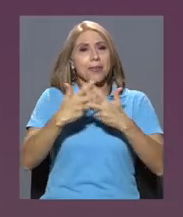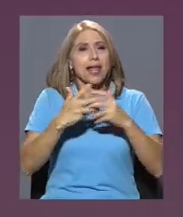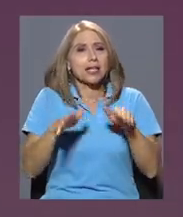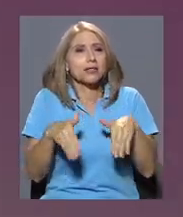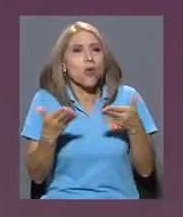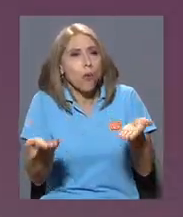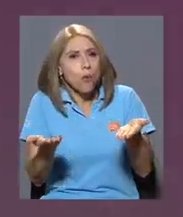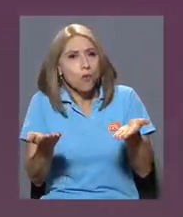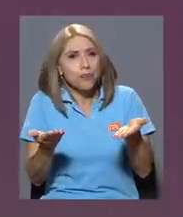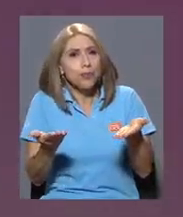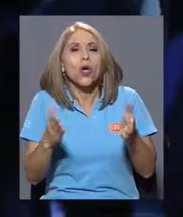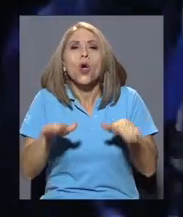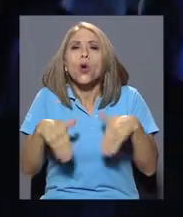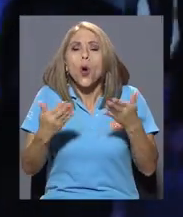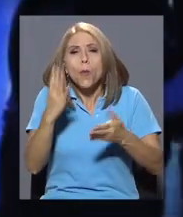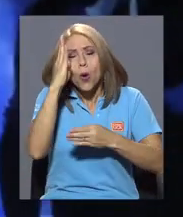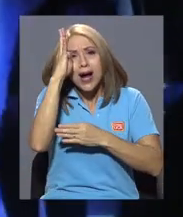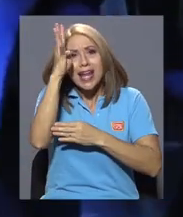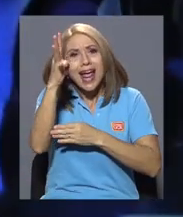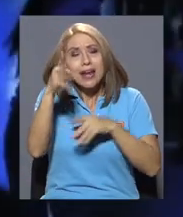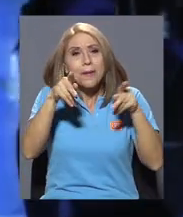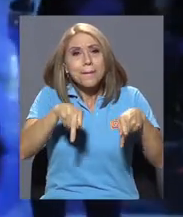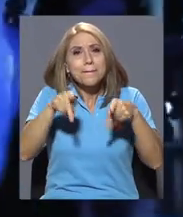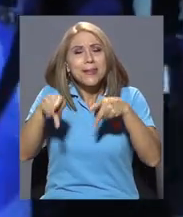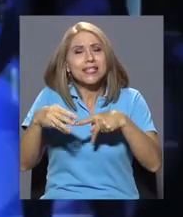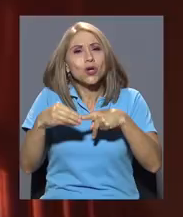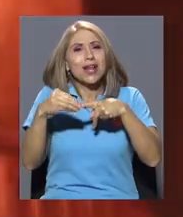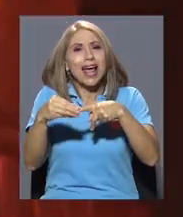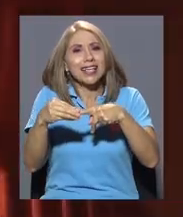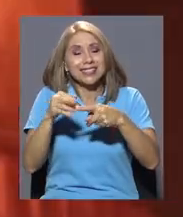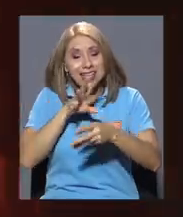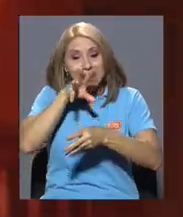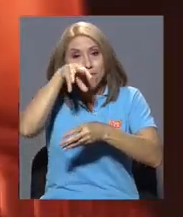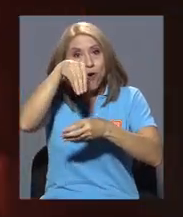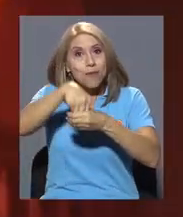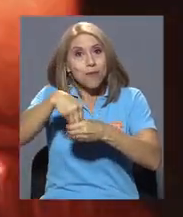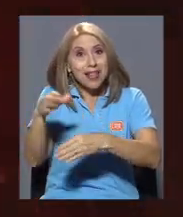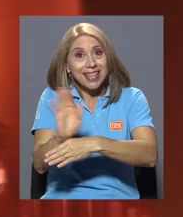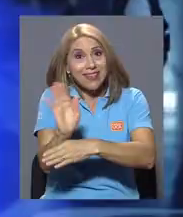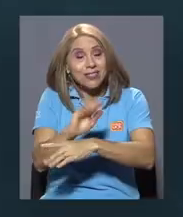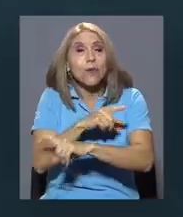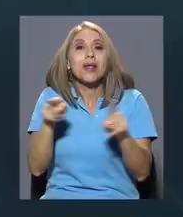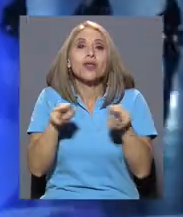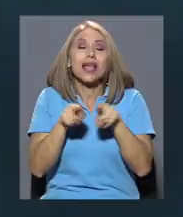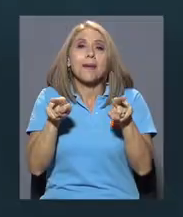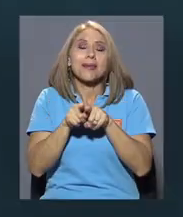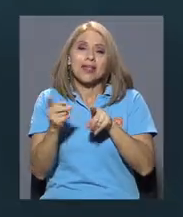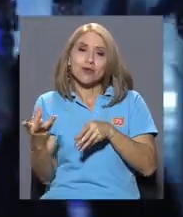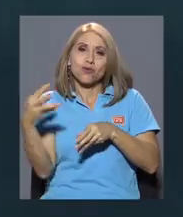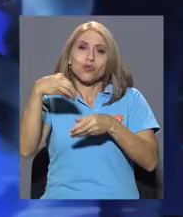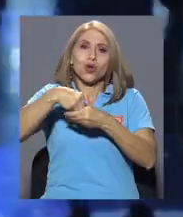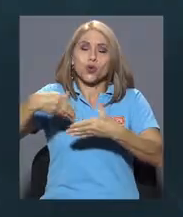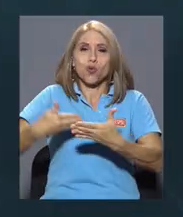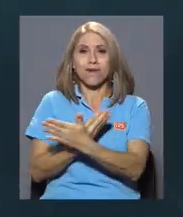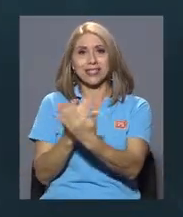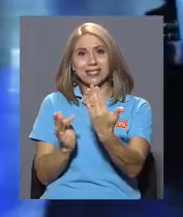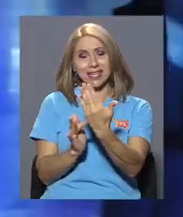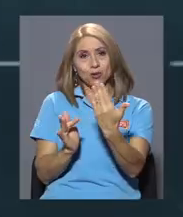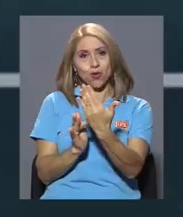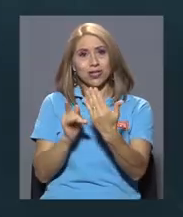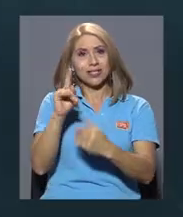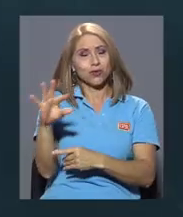que puedan formar parte de la televisión que conocíamos pero que también se puedan incorporar a las nuevas tecnologías de una forma creativa